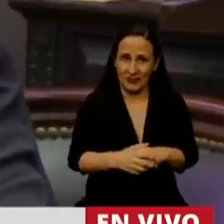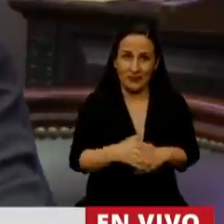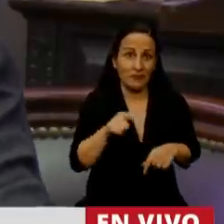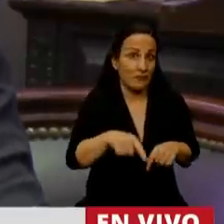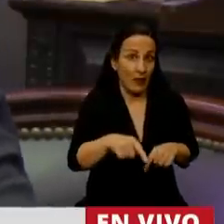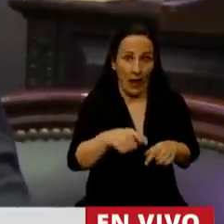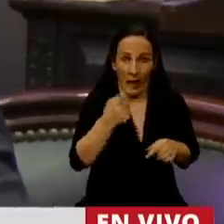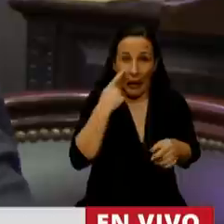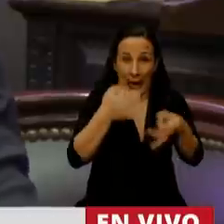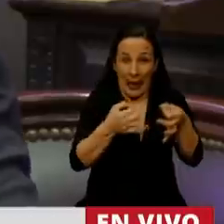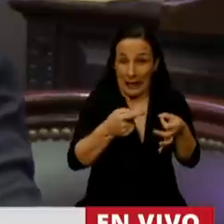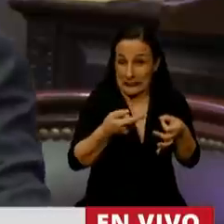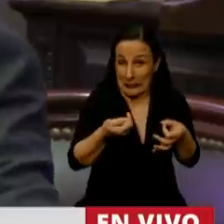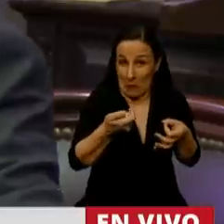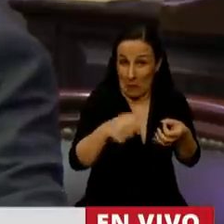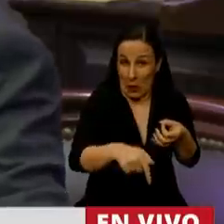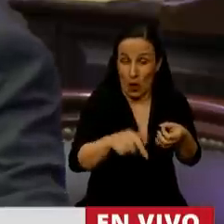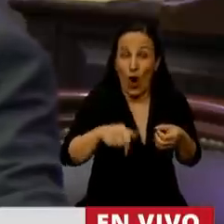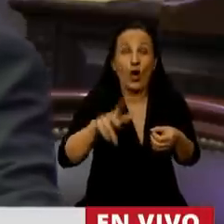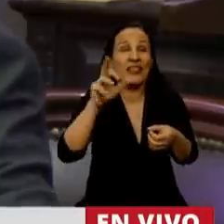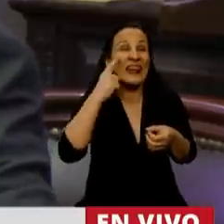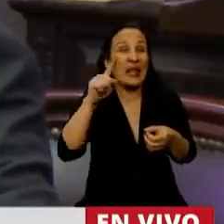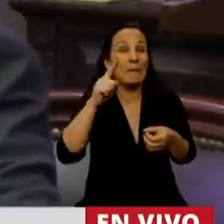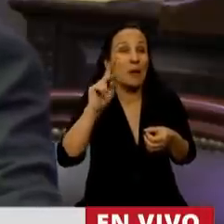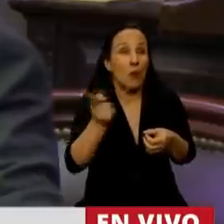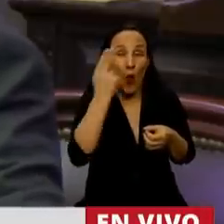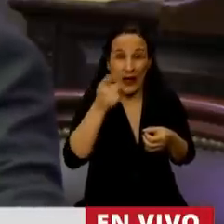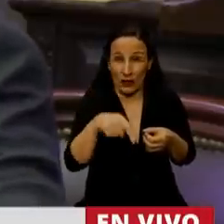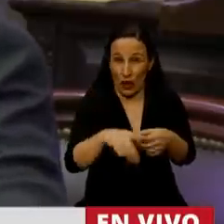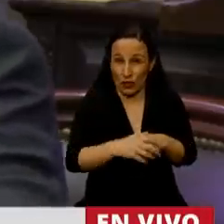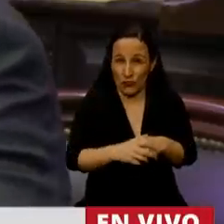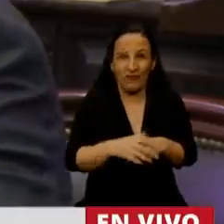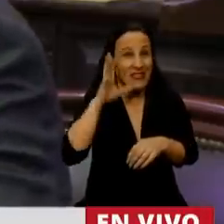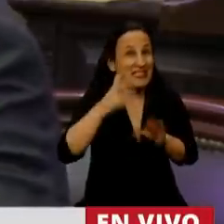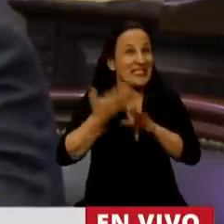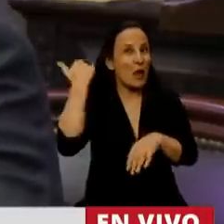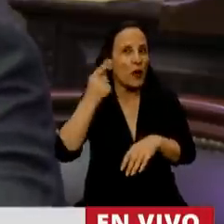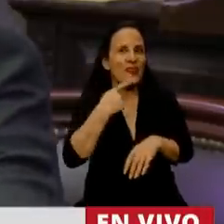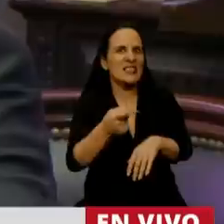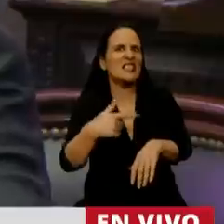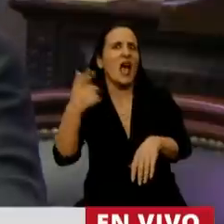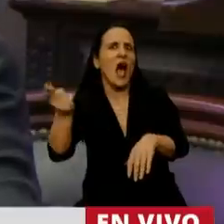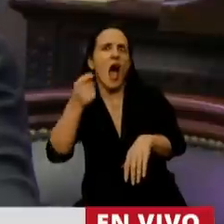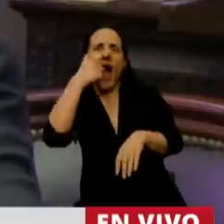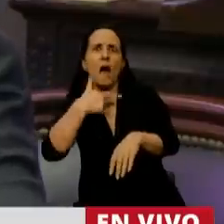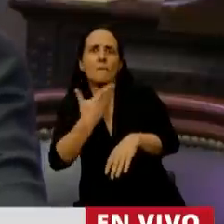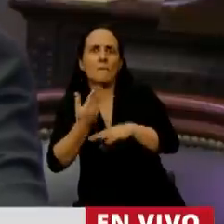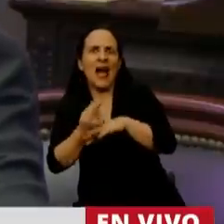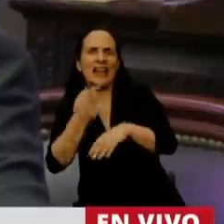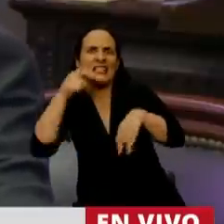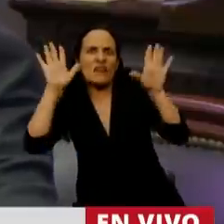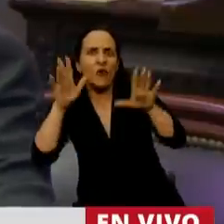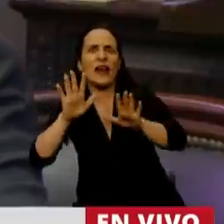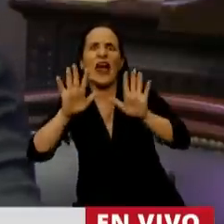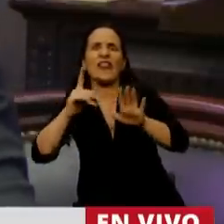testigos hace hoy pasamos los 30.000 muertos se acuerdan cuando decían que si gobernaba macri va a haber 10.000 muertos se acuerdan